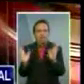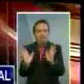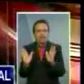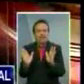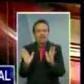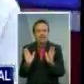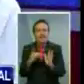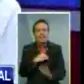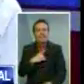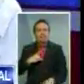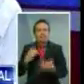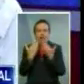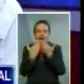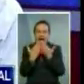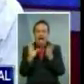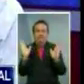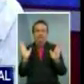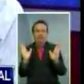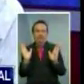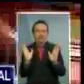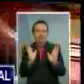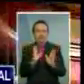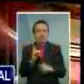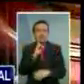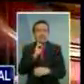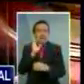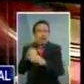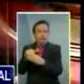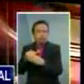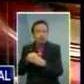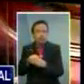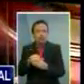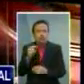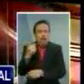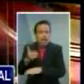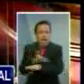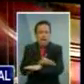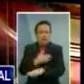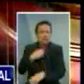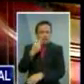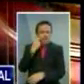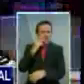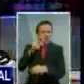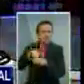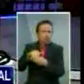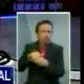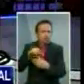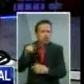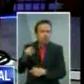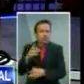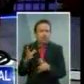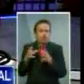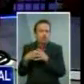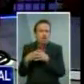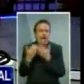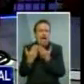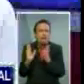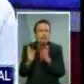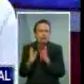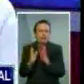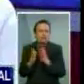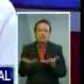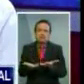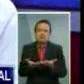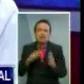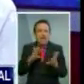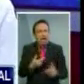Diputado de amplitud. Sí, sí, claro. Pero nadie votó por amplitud, ni siquiera se conocía en las elecciones un partido llamado amplitud.